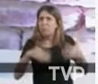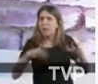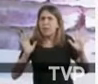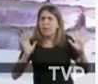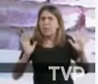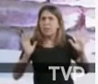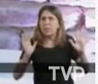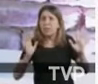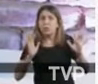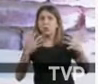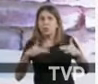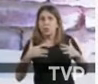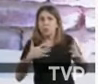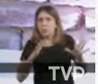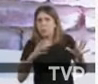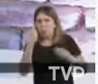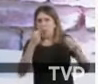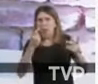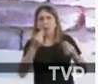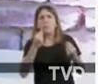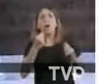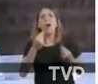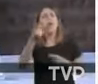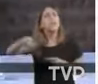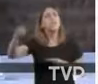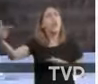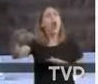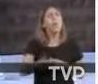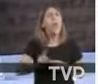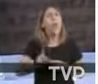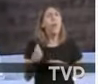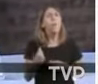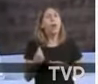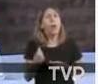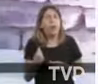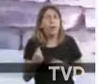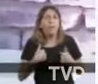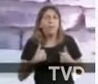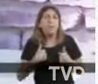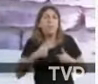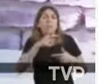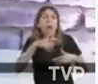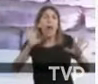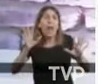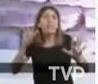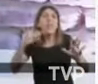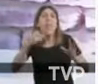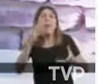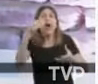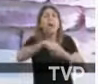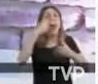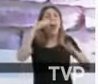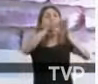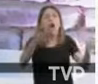bastante perturbadoras de estos días, de por qué no iban a venir a esta reunión, que era porque teóricamente se tiene que tratar en el Parlamento.